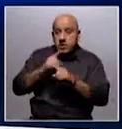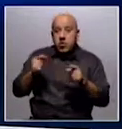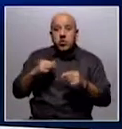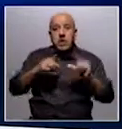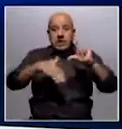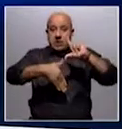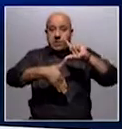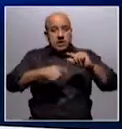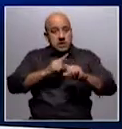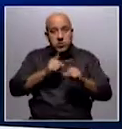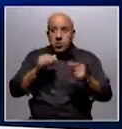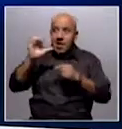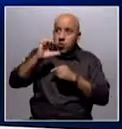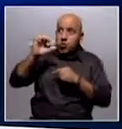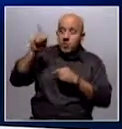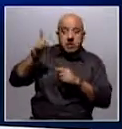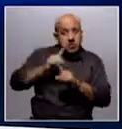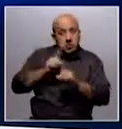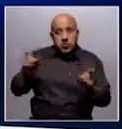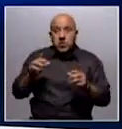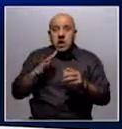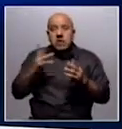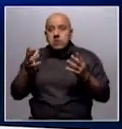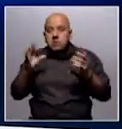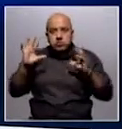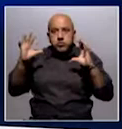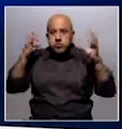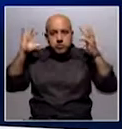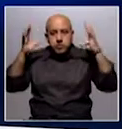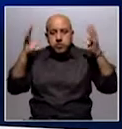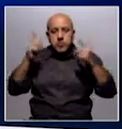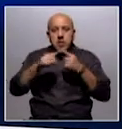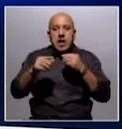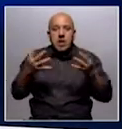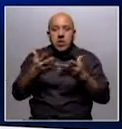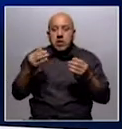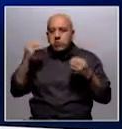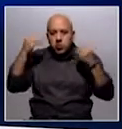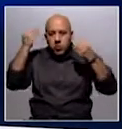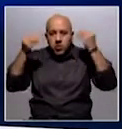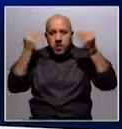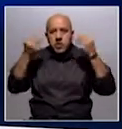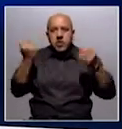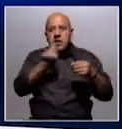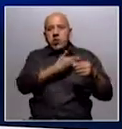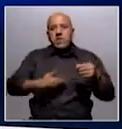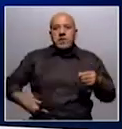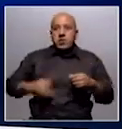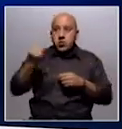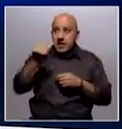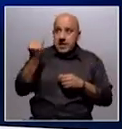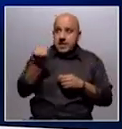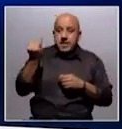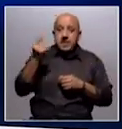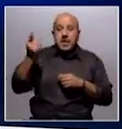latinoamérica sino también a europa donde hay una especie de alarma social y ahora esto ha generado una preocupación en el gobierno de italia que se está